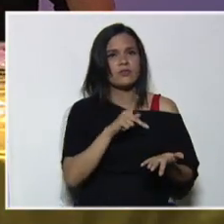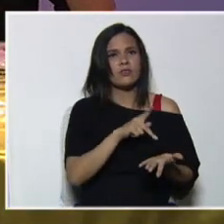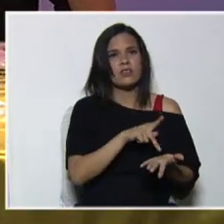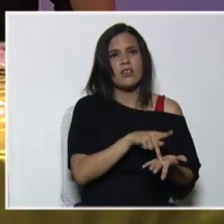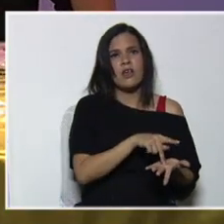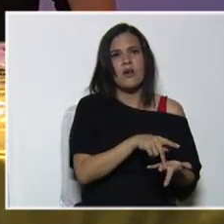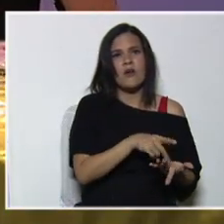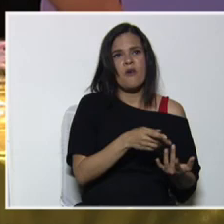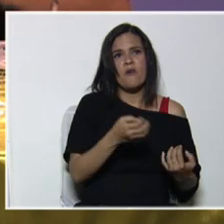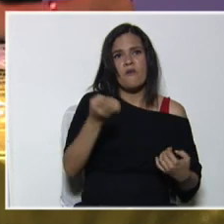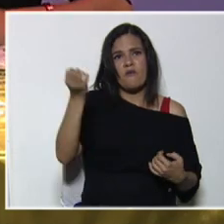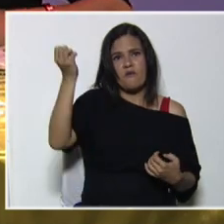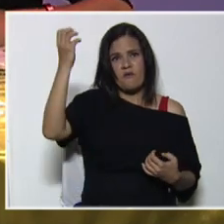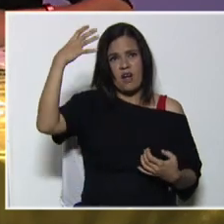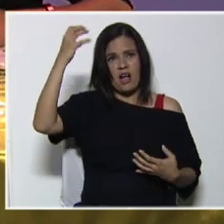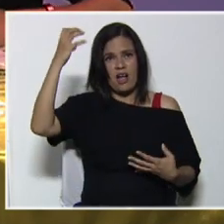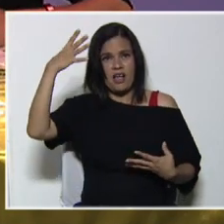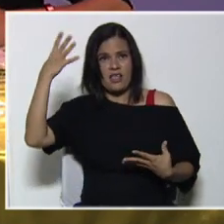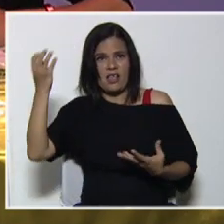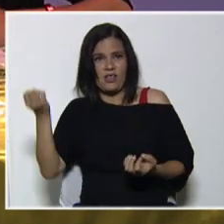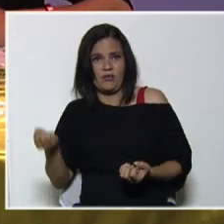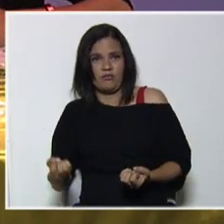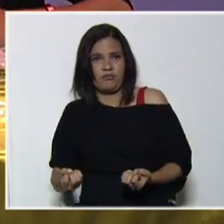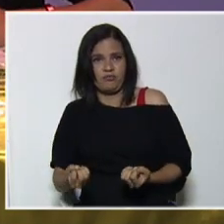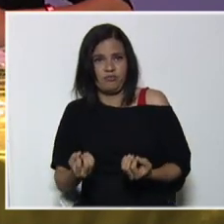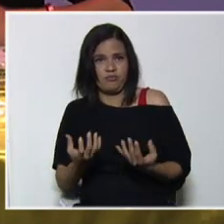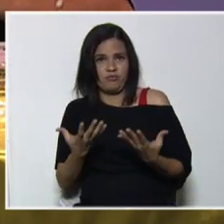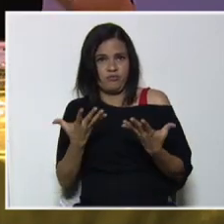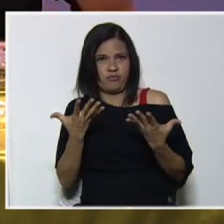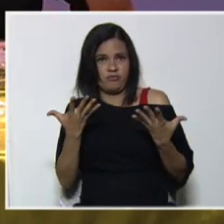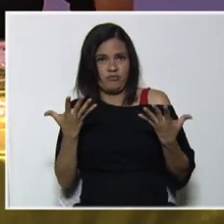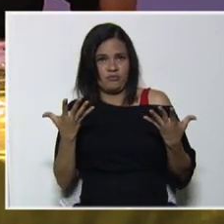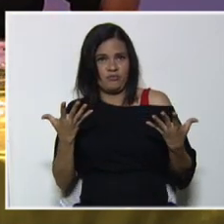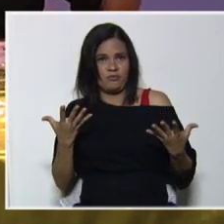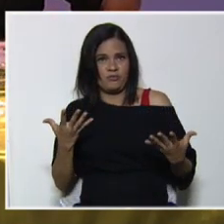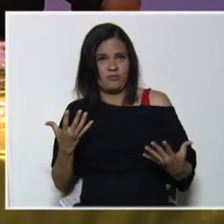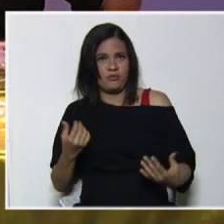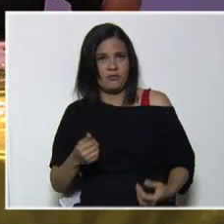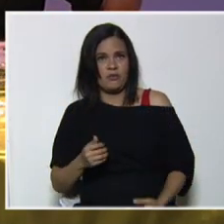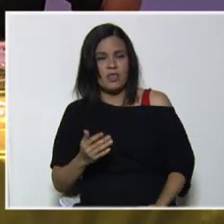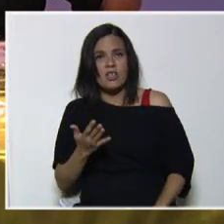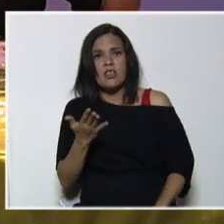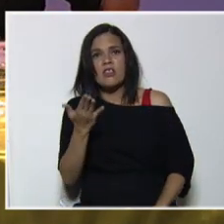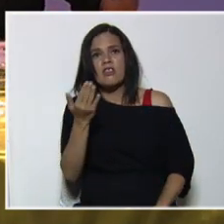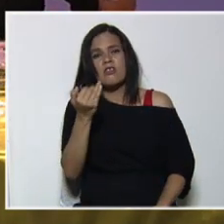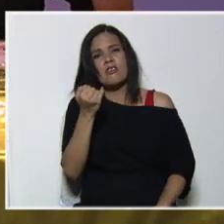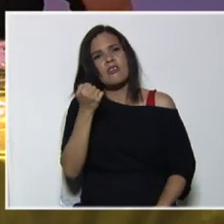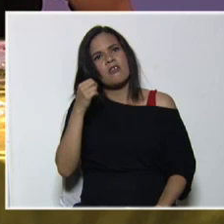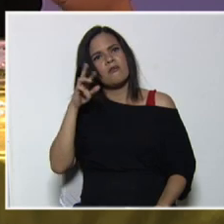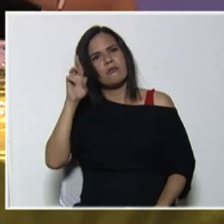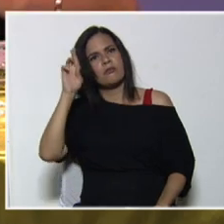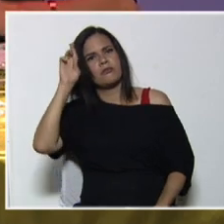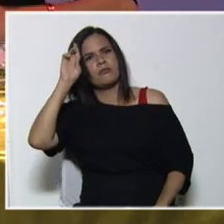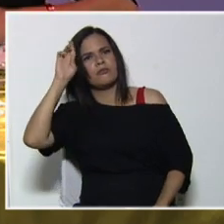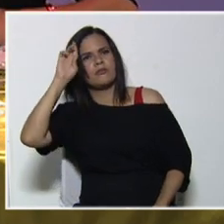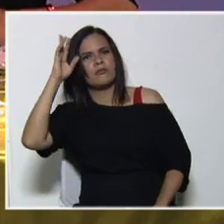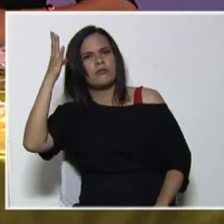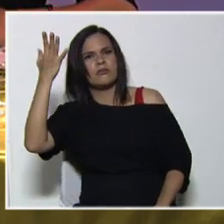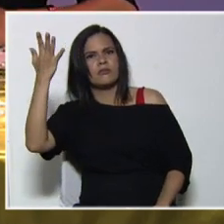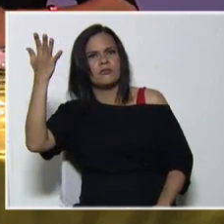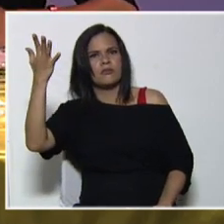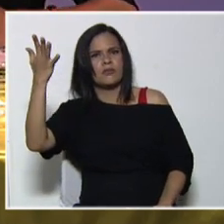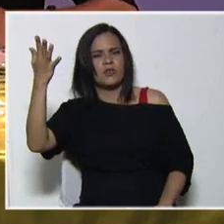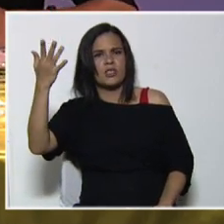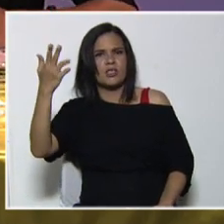bañando el campo florido, dame razón de mi